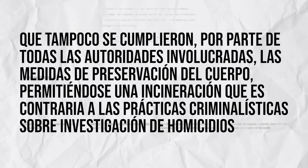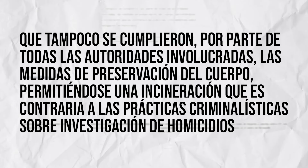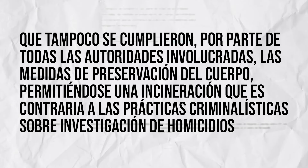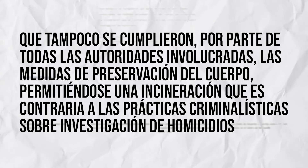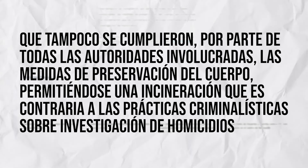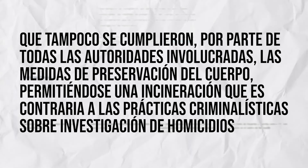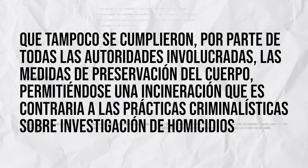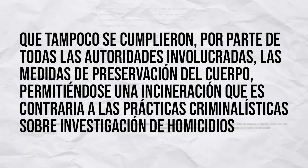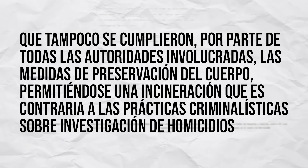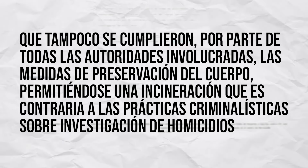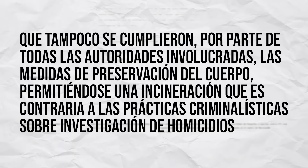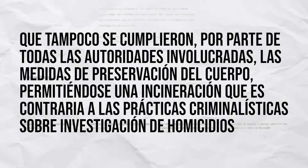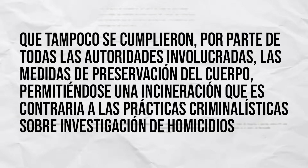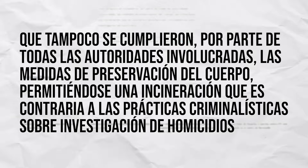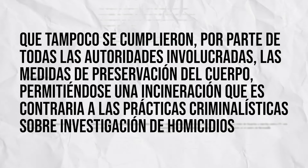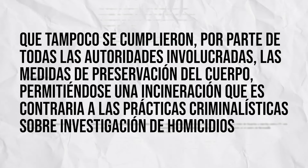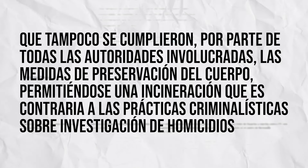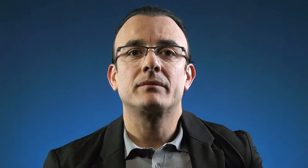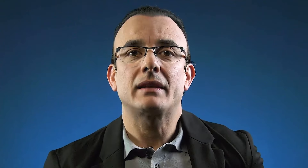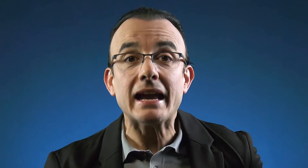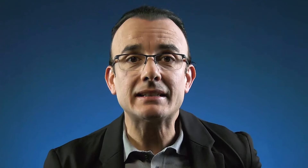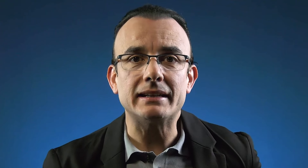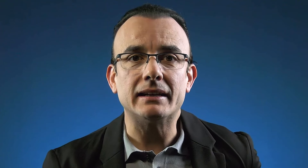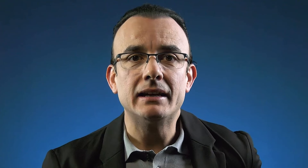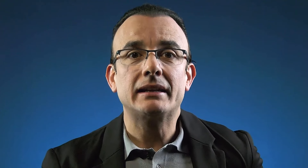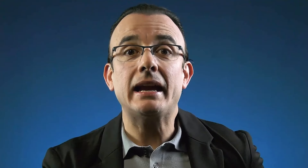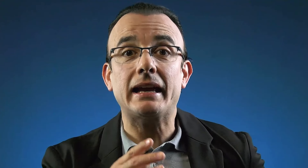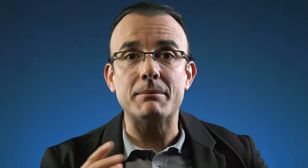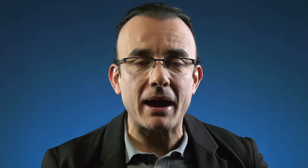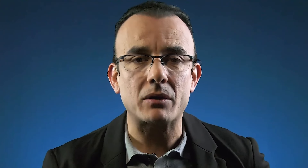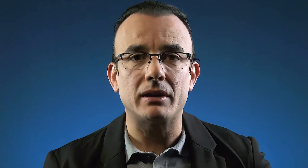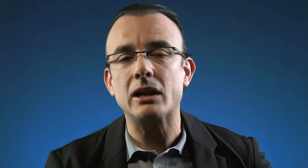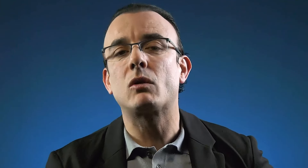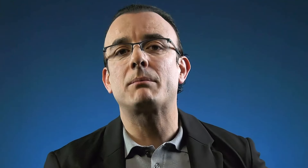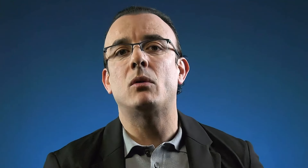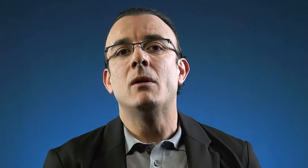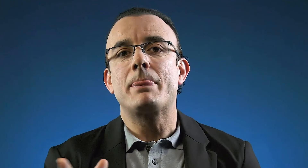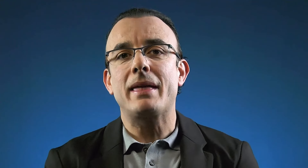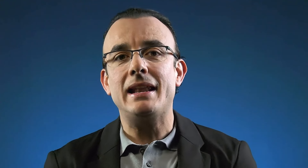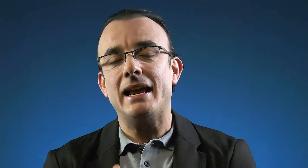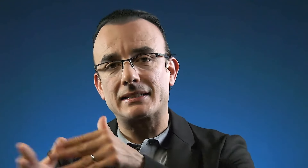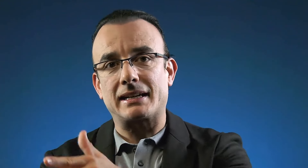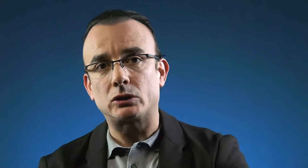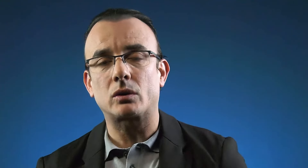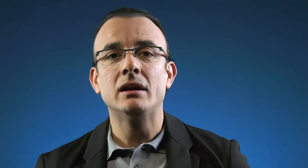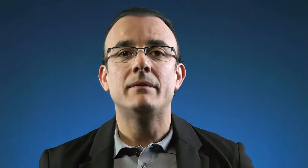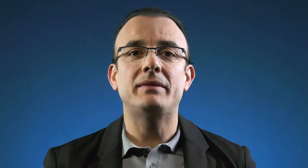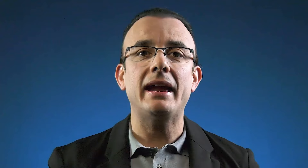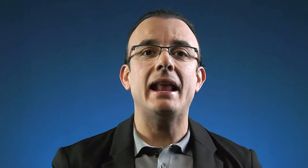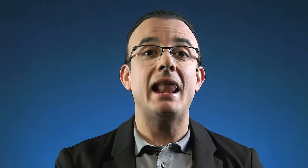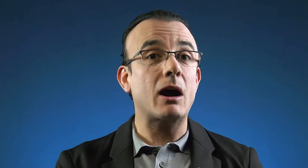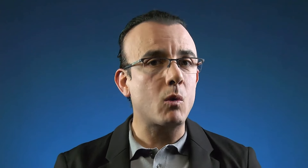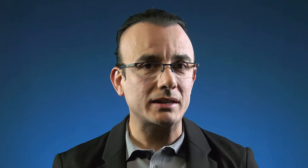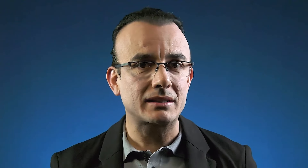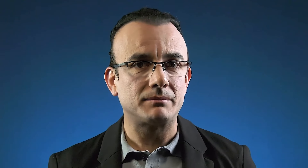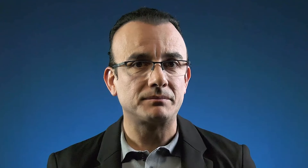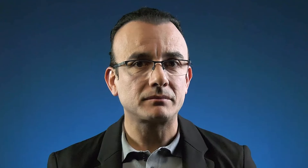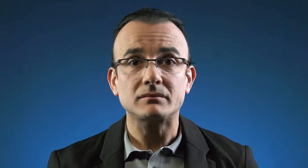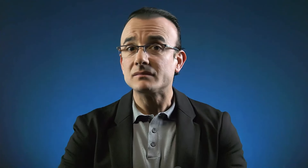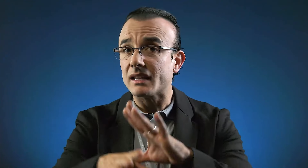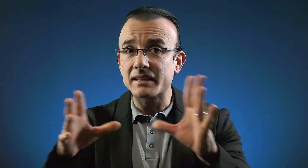criminalísticas sobre investigación de homicidios. Es decir, que cremaron el cuerpo del exrector de la